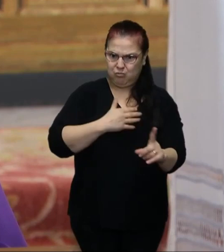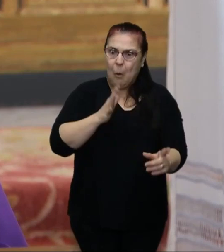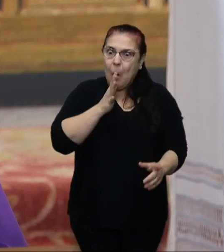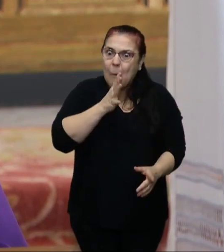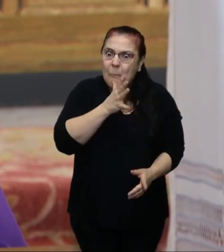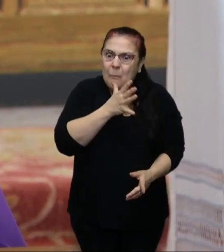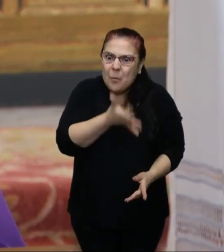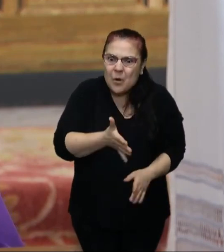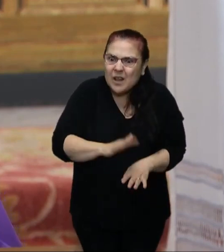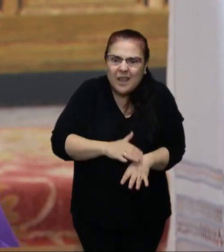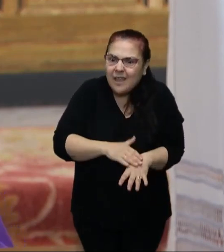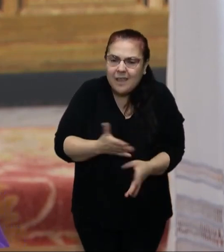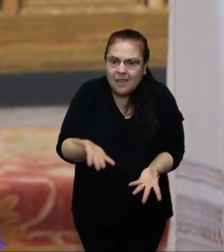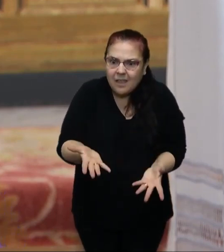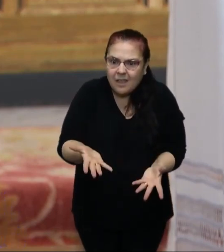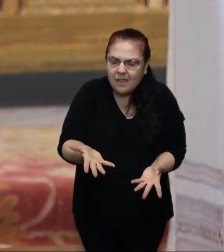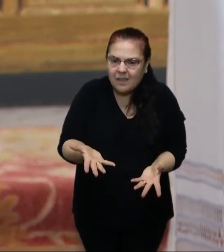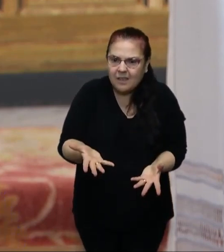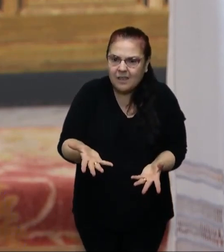permite?